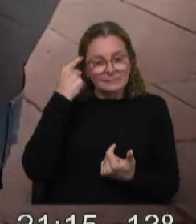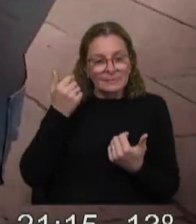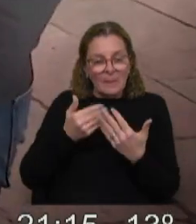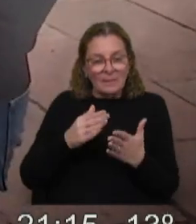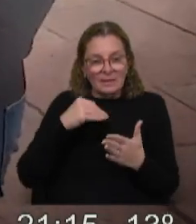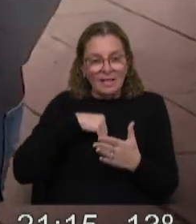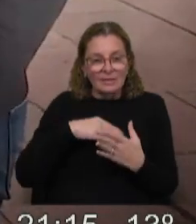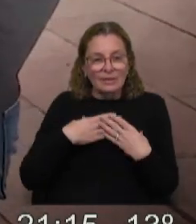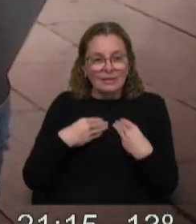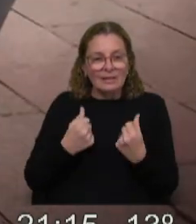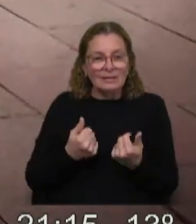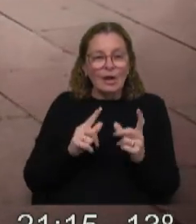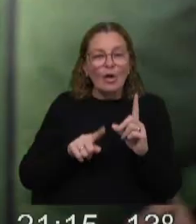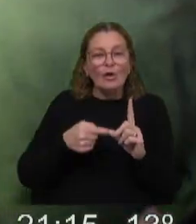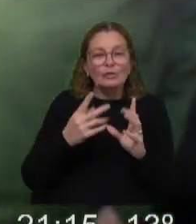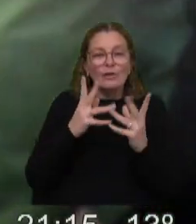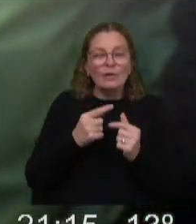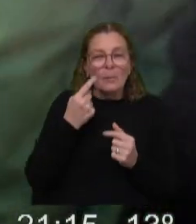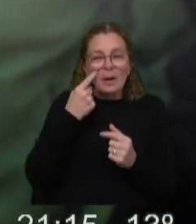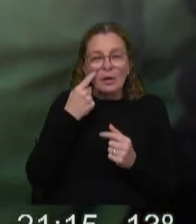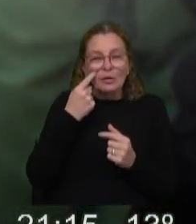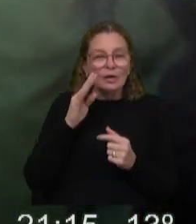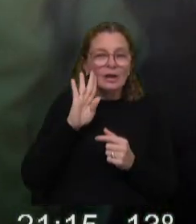vibrar. Y también es otra manera de conocer y